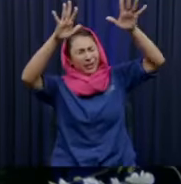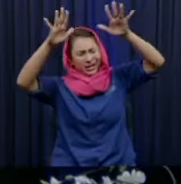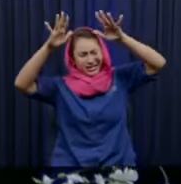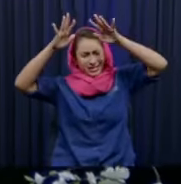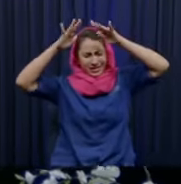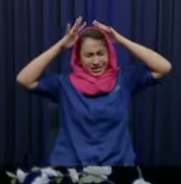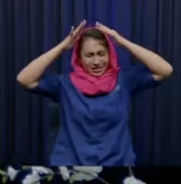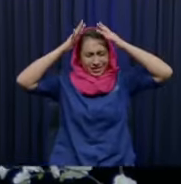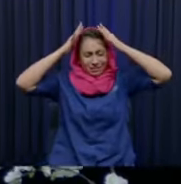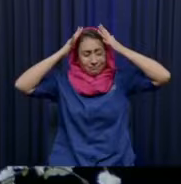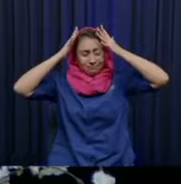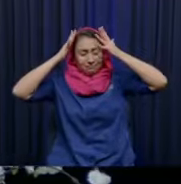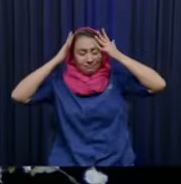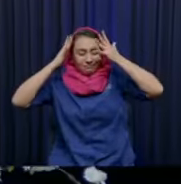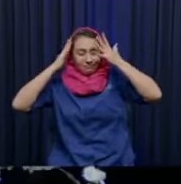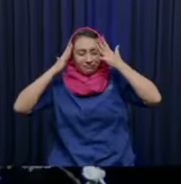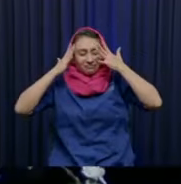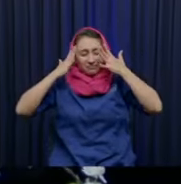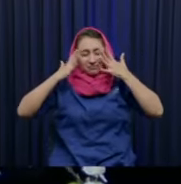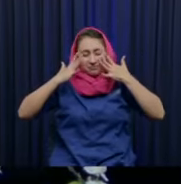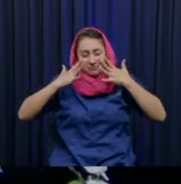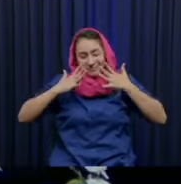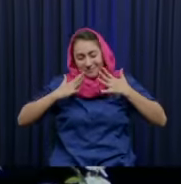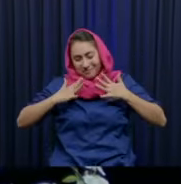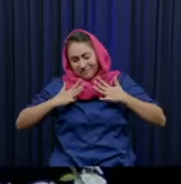tu presencia nos